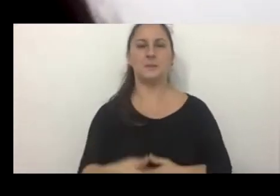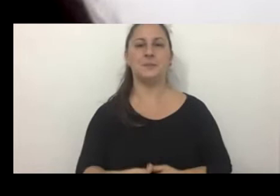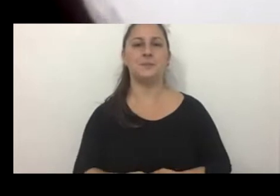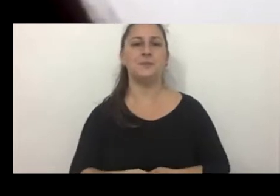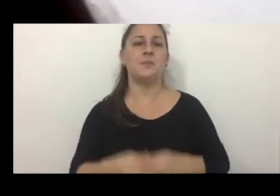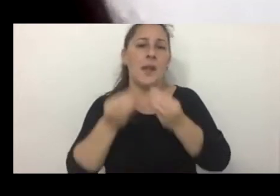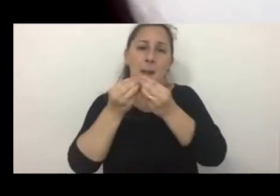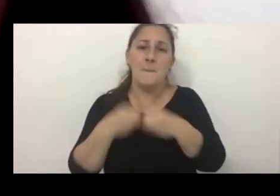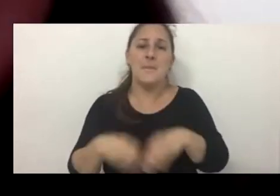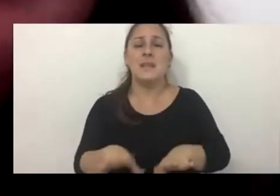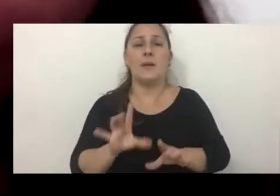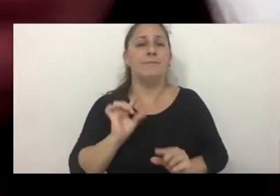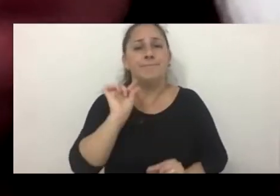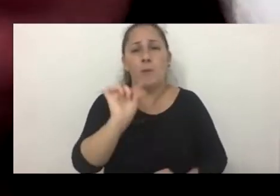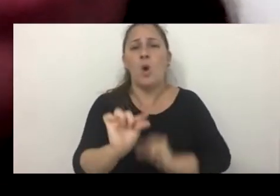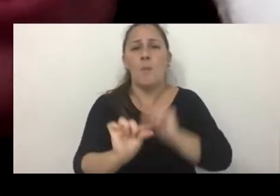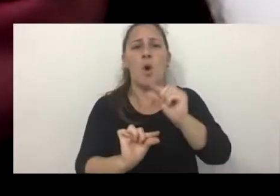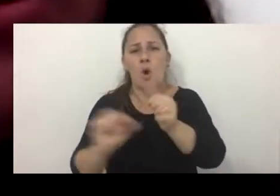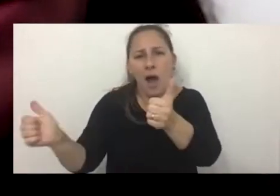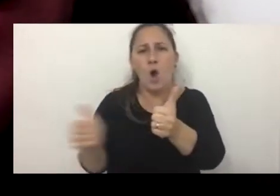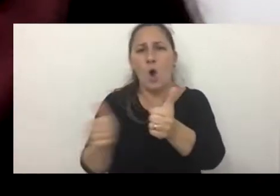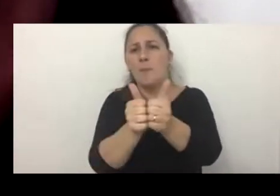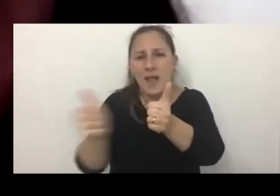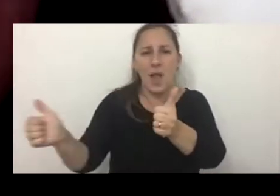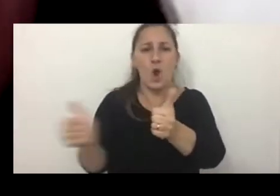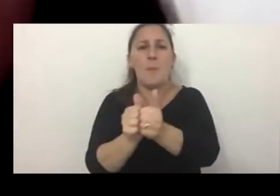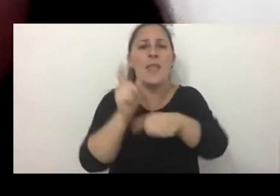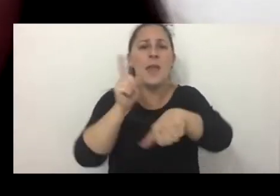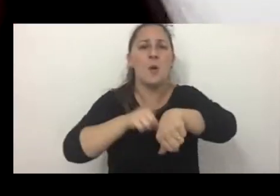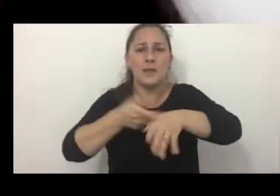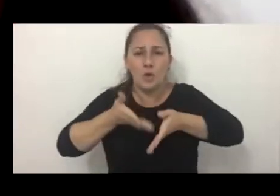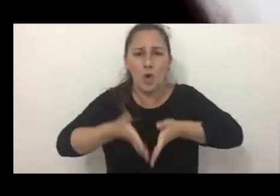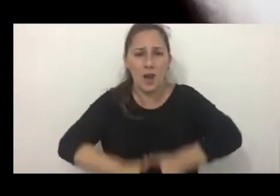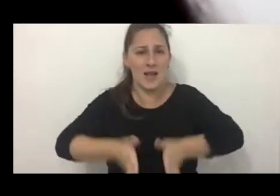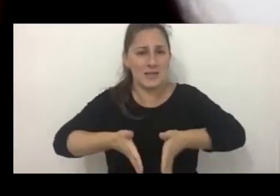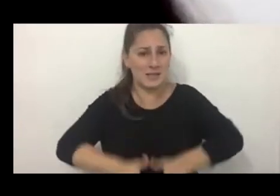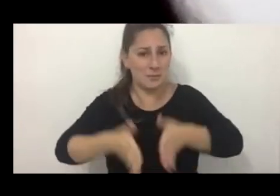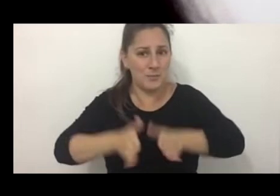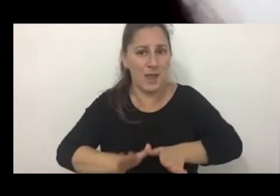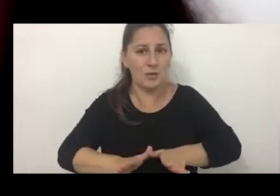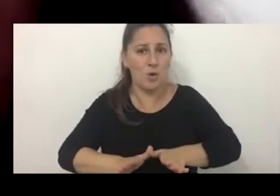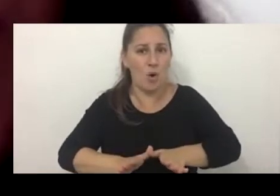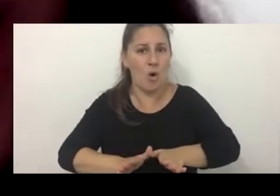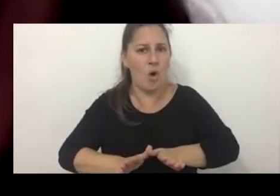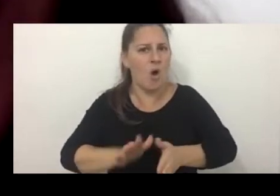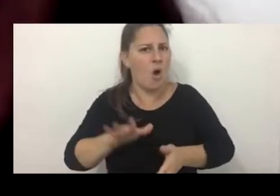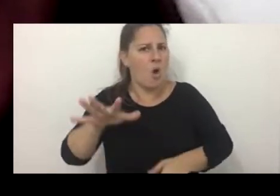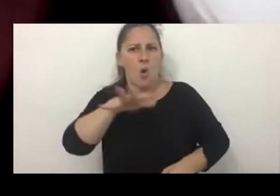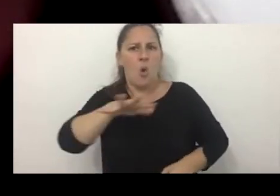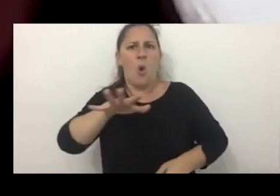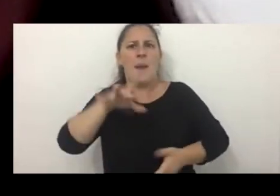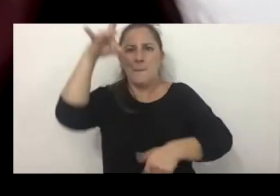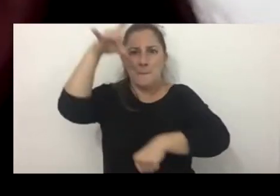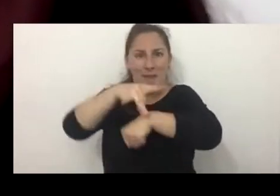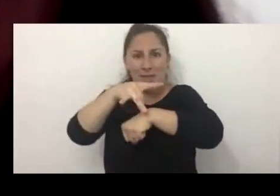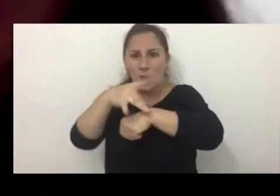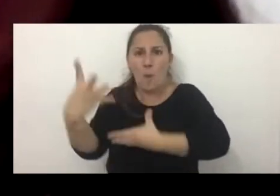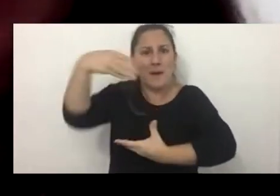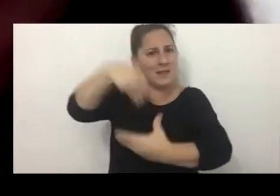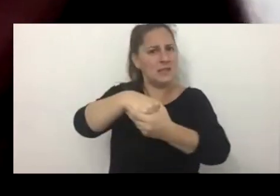la evolución dentro de esta ciencia, en algún momento aparece como la figura